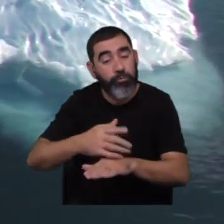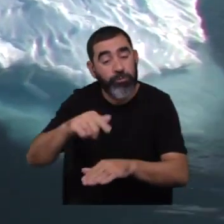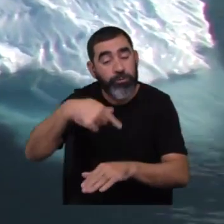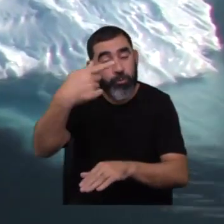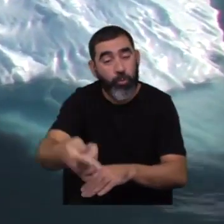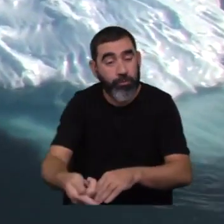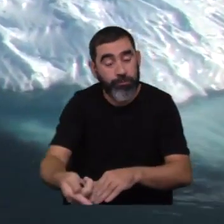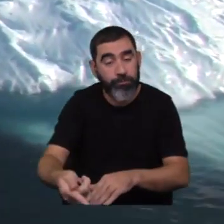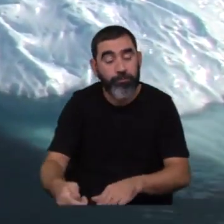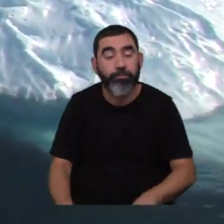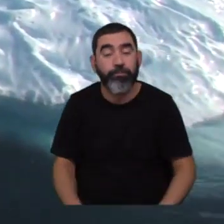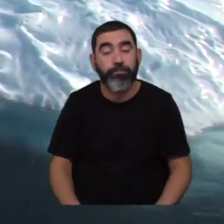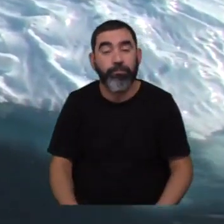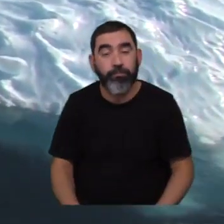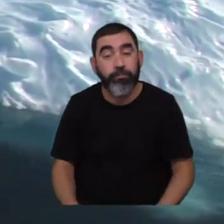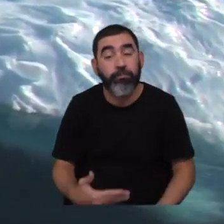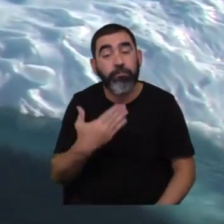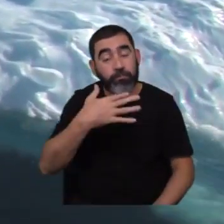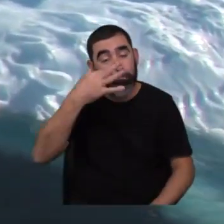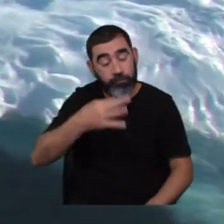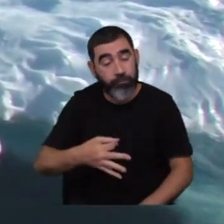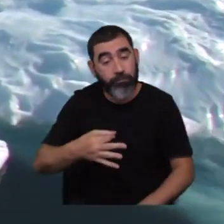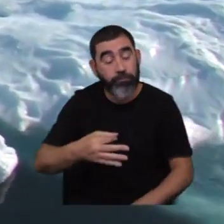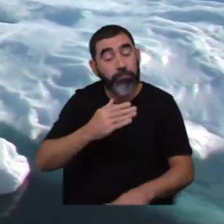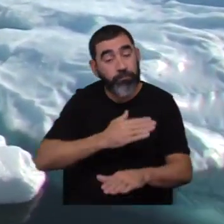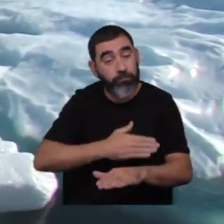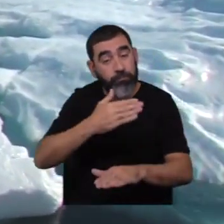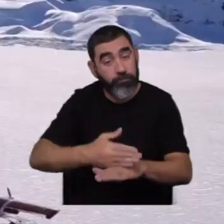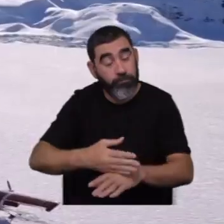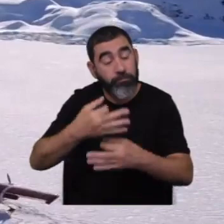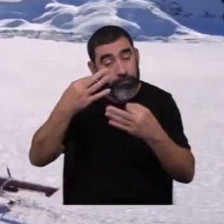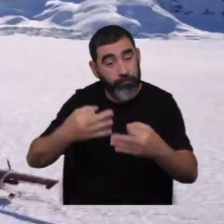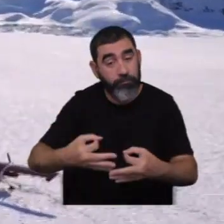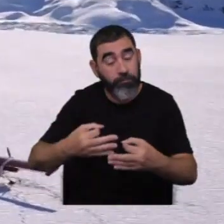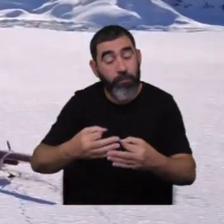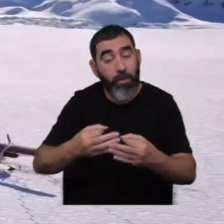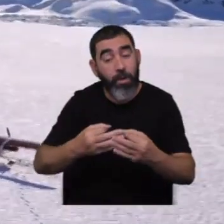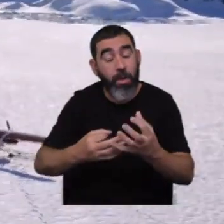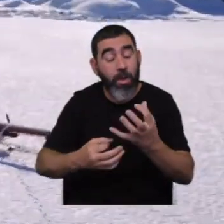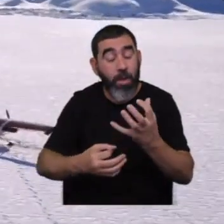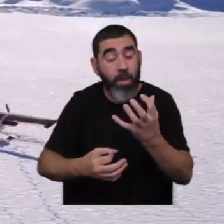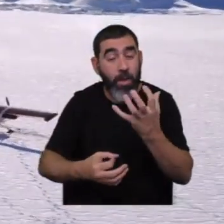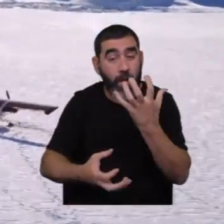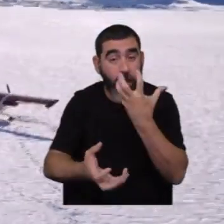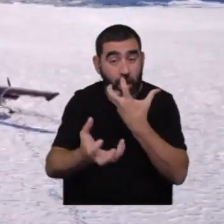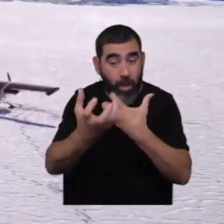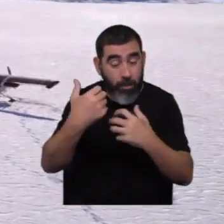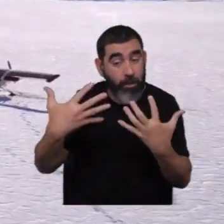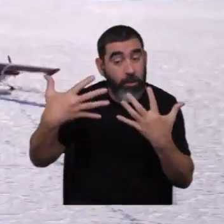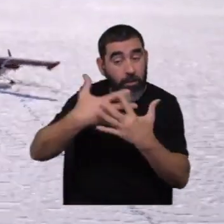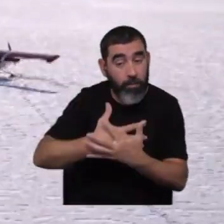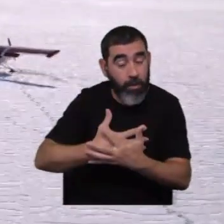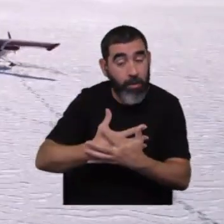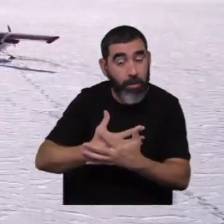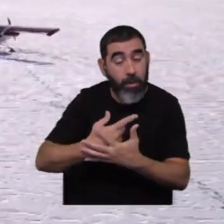digamos, empezar a entender cuál es el potencial efecto que tiene sobre la fauna tan frágil que vive en